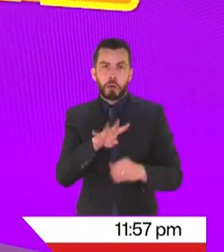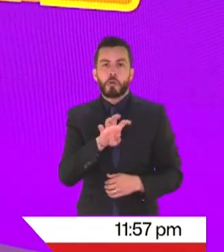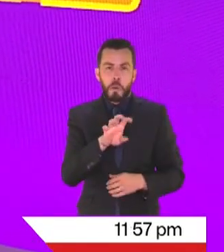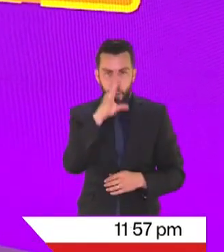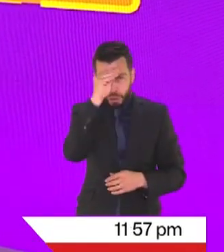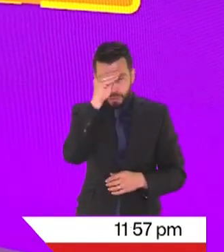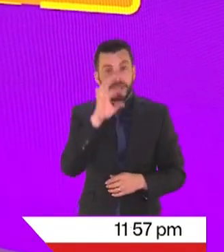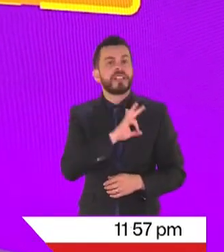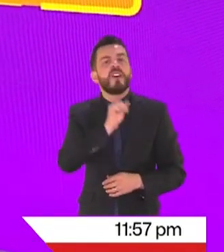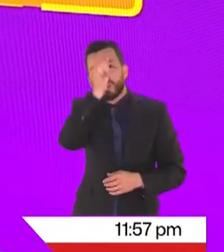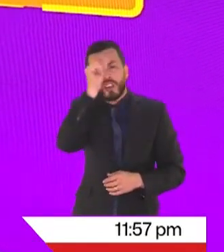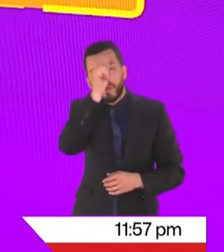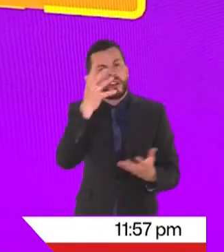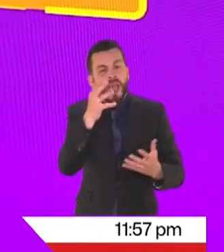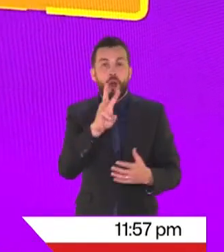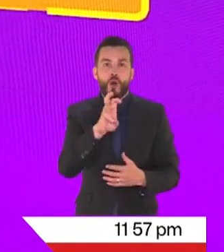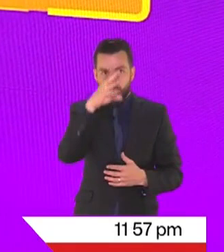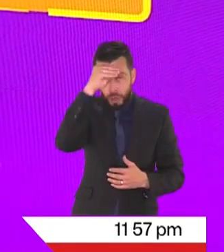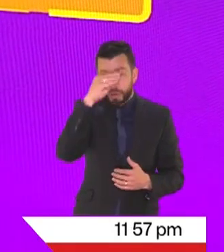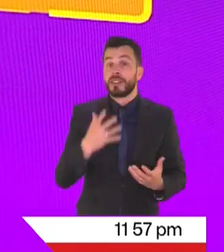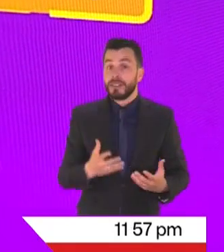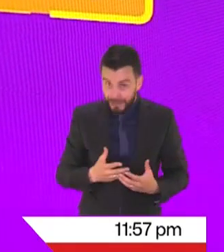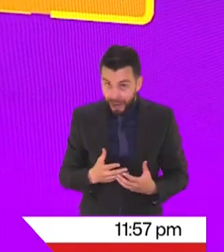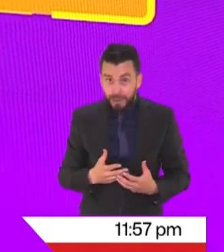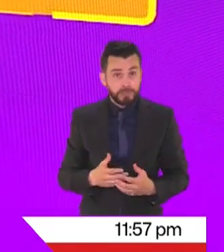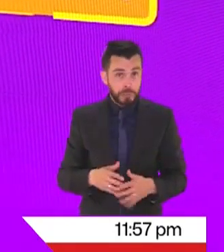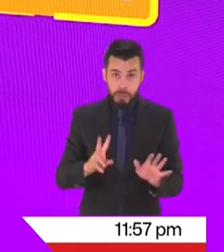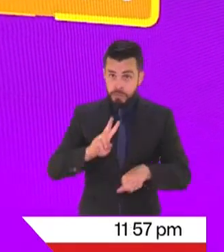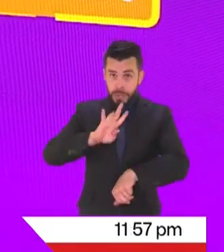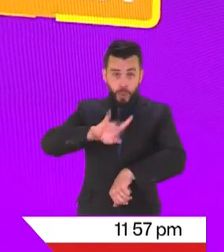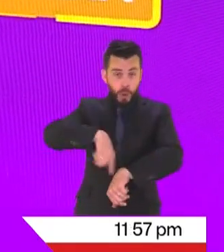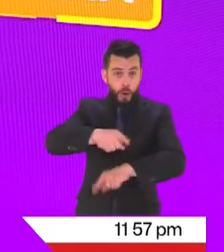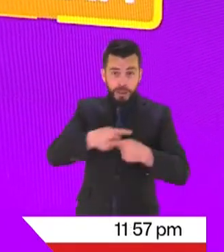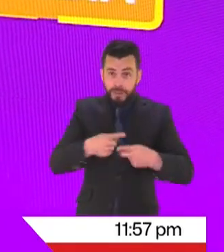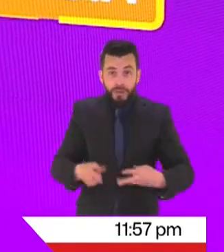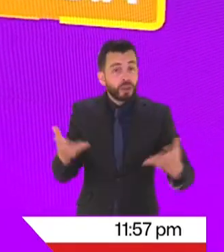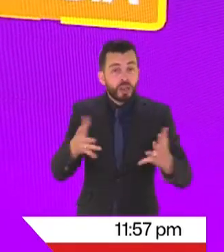y los fines de semana a las 8 de la noche y 24/7 en la app de VIX.